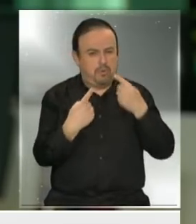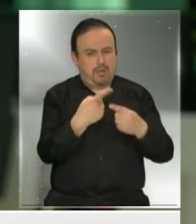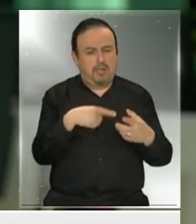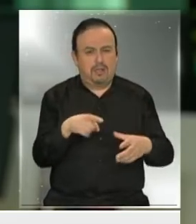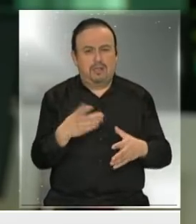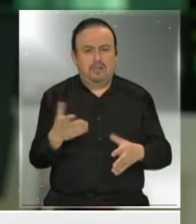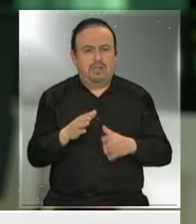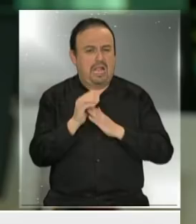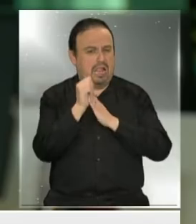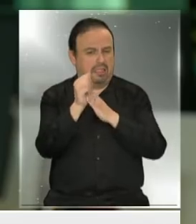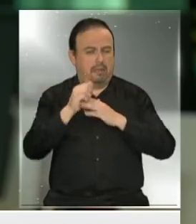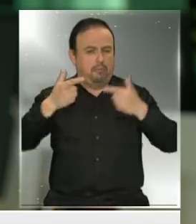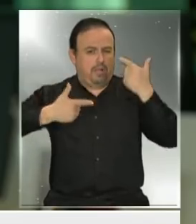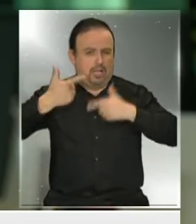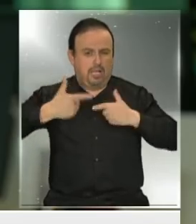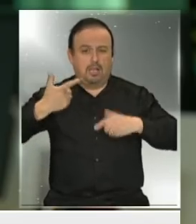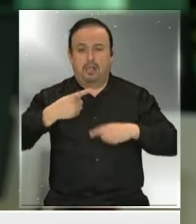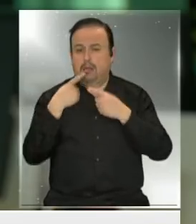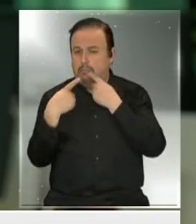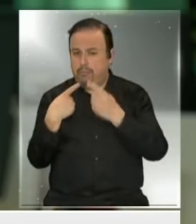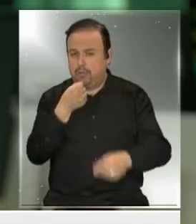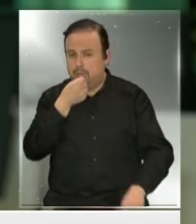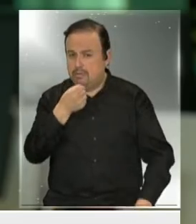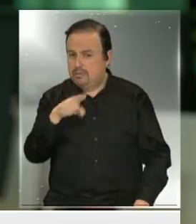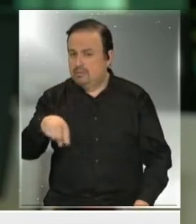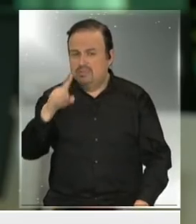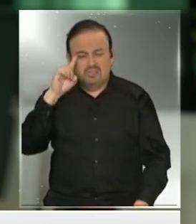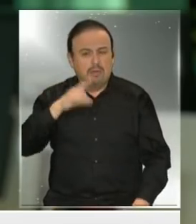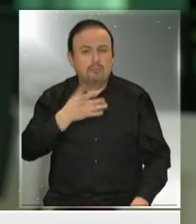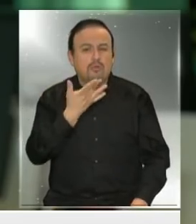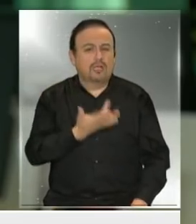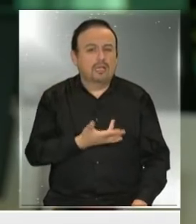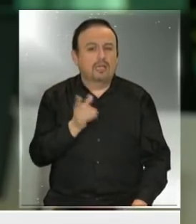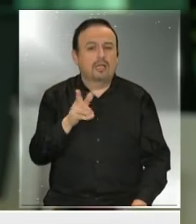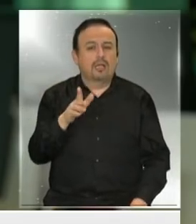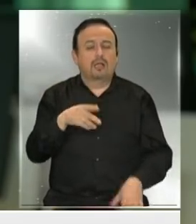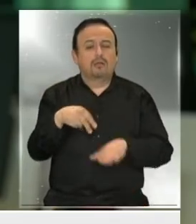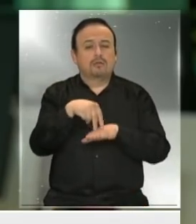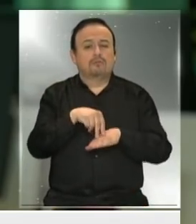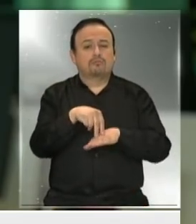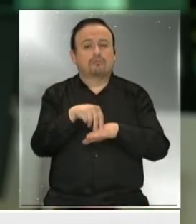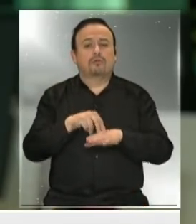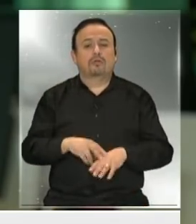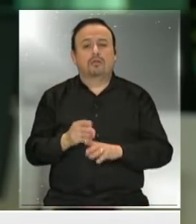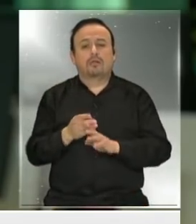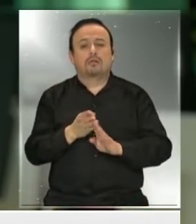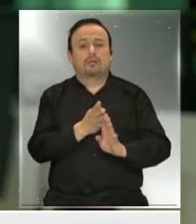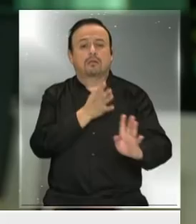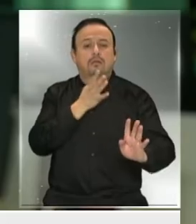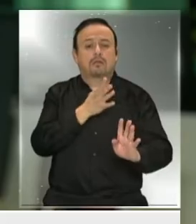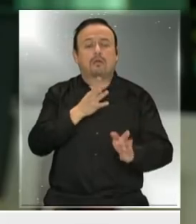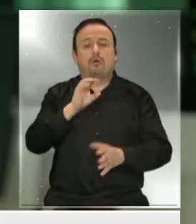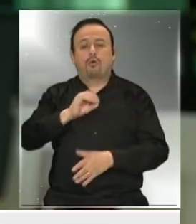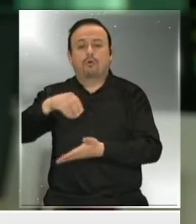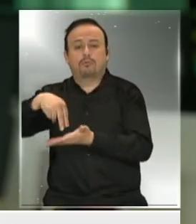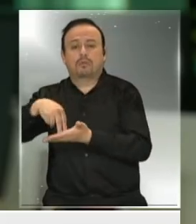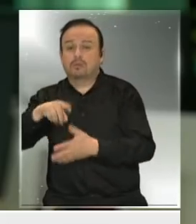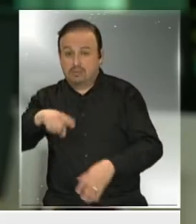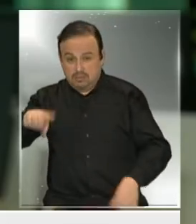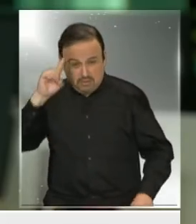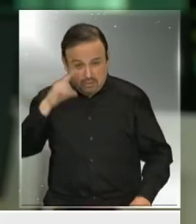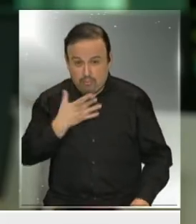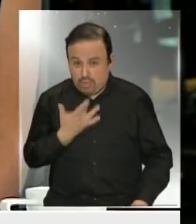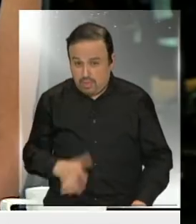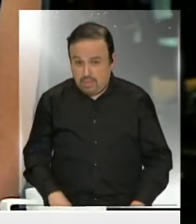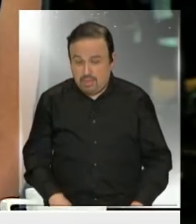a líderes políticos a periodistas si saben por qué en el transantiago y dos filas la de piedra de los sentados saben por qué